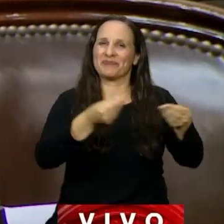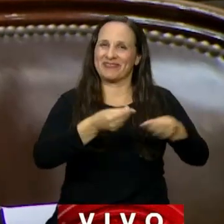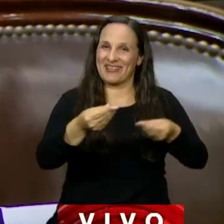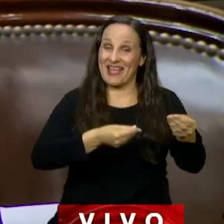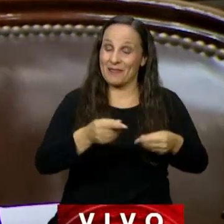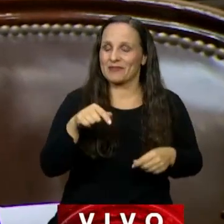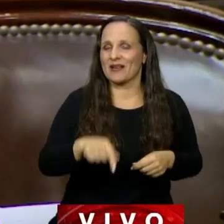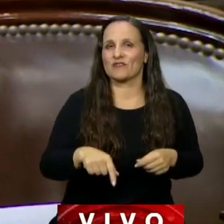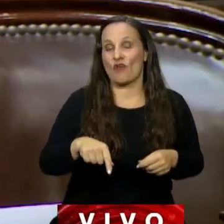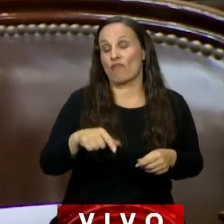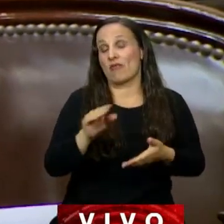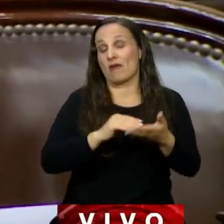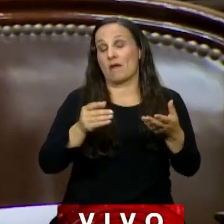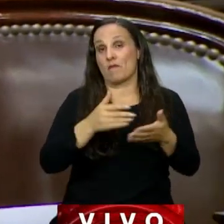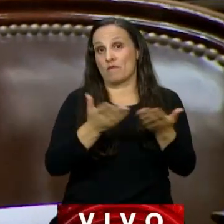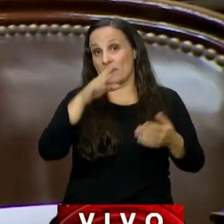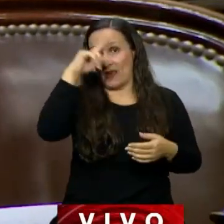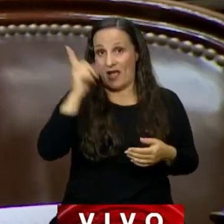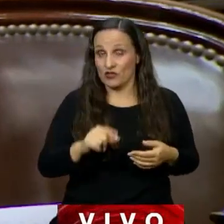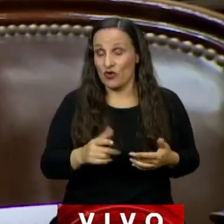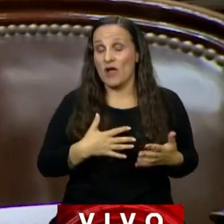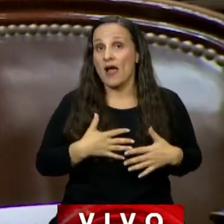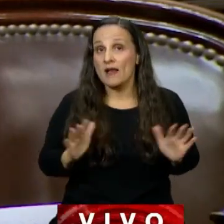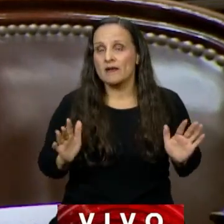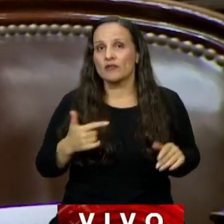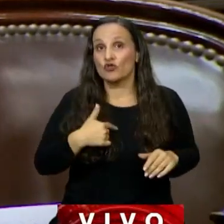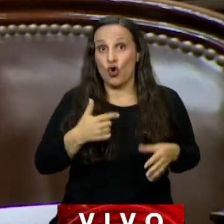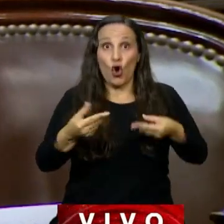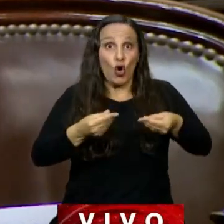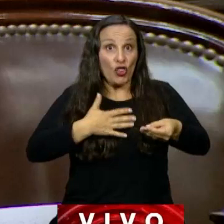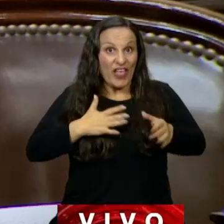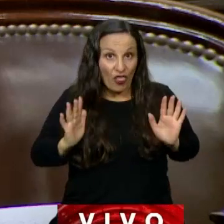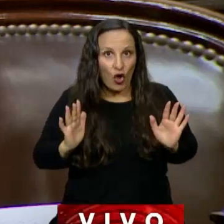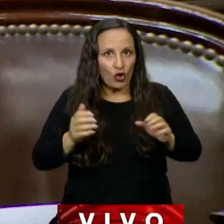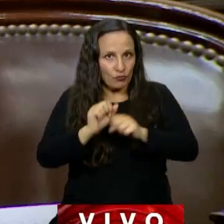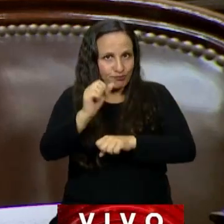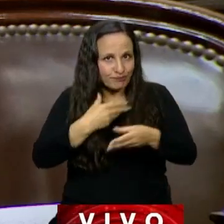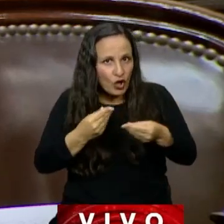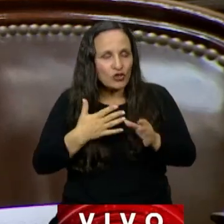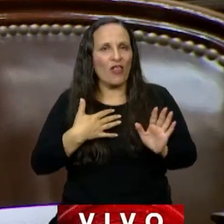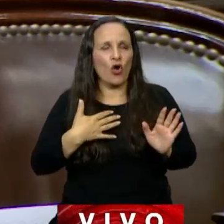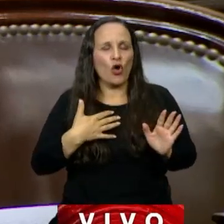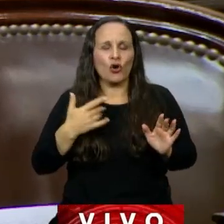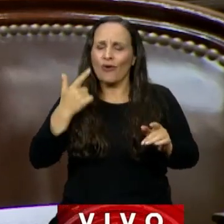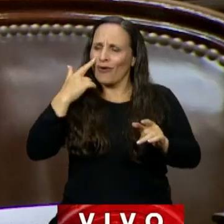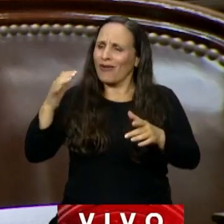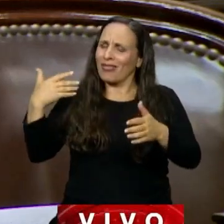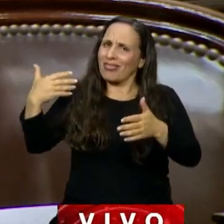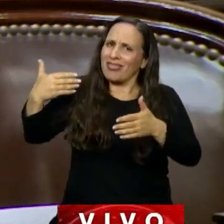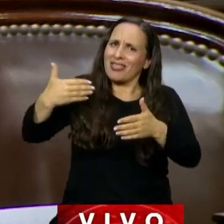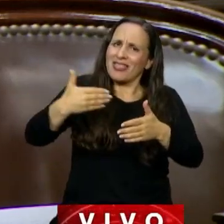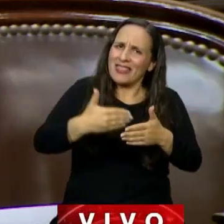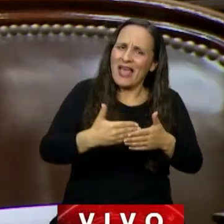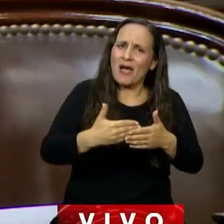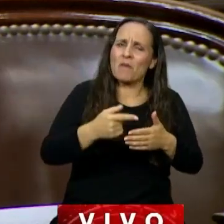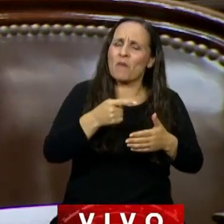Pública Nacional y veo con mucho pesar, siendo contador público, cómo se ha ido degradando a lo largo del tiempo el